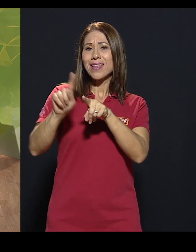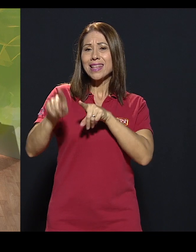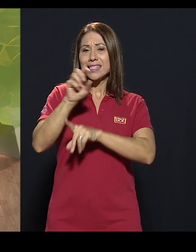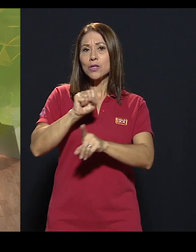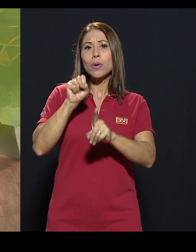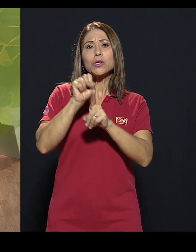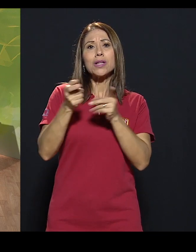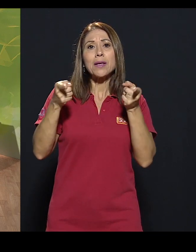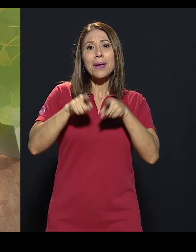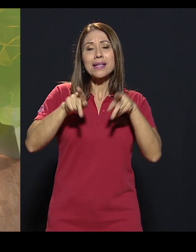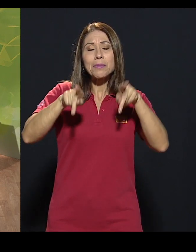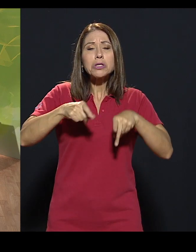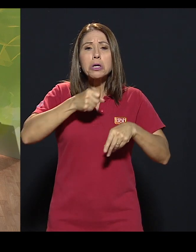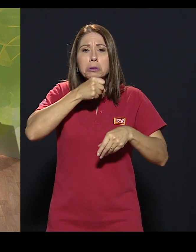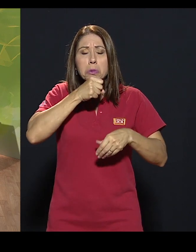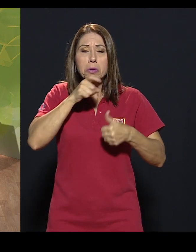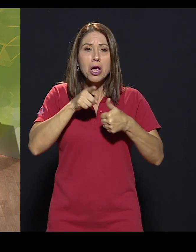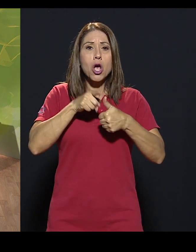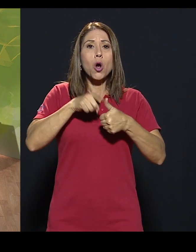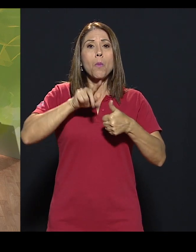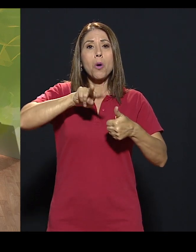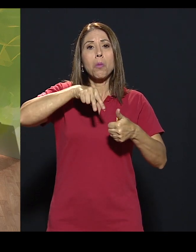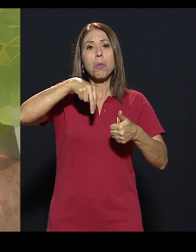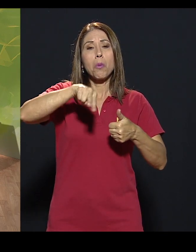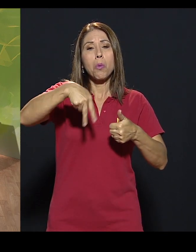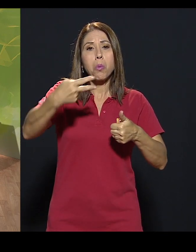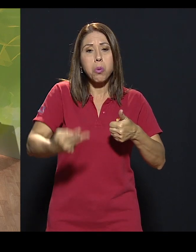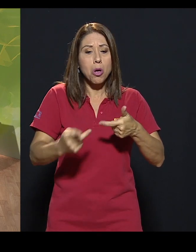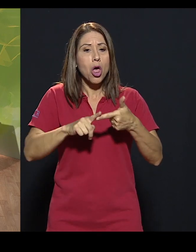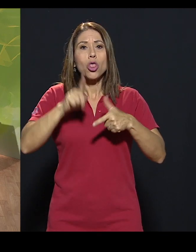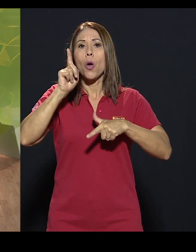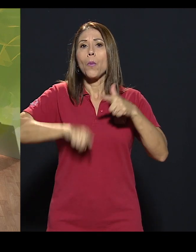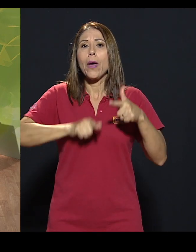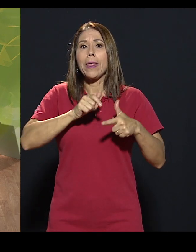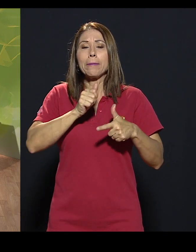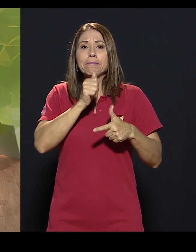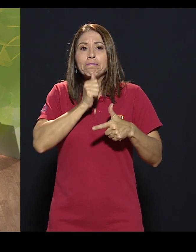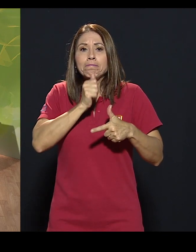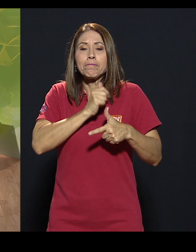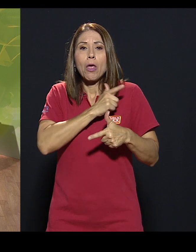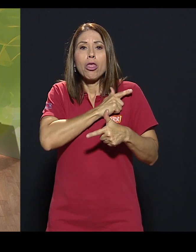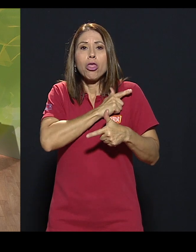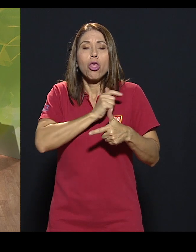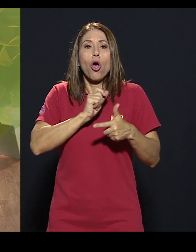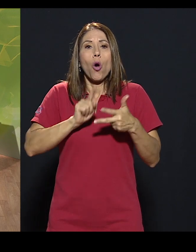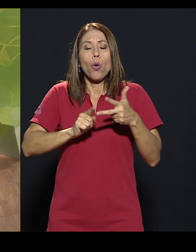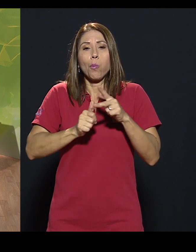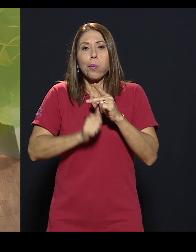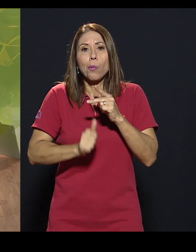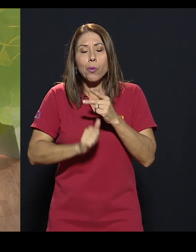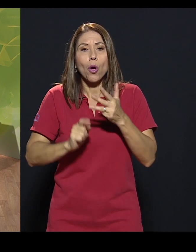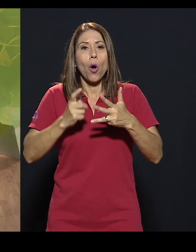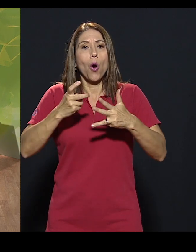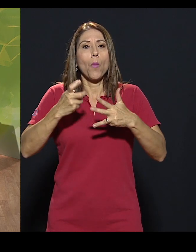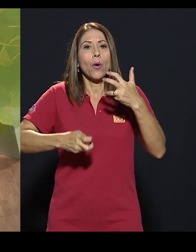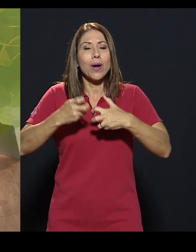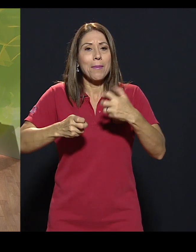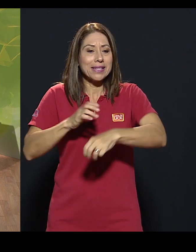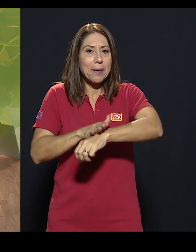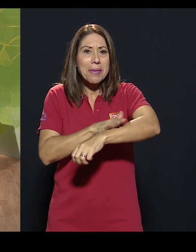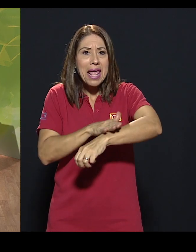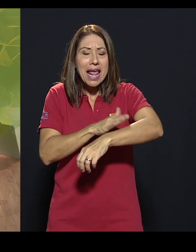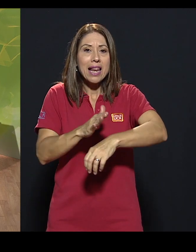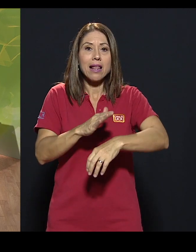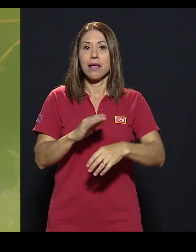como la incontinencia urinaria, incontinencia fecal, como los problemas de piel, úlceras por presión, problemas de sí, dentales. Y no solo